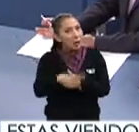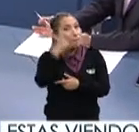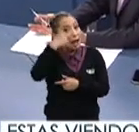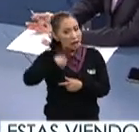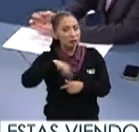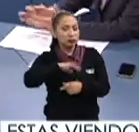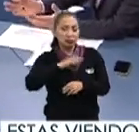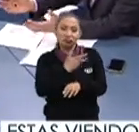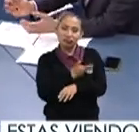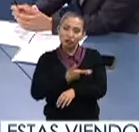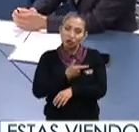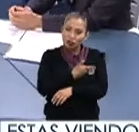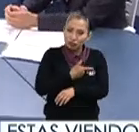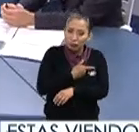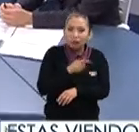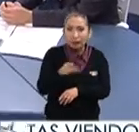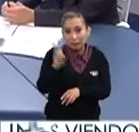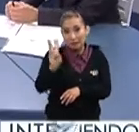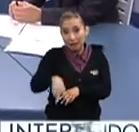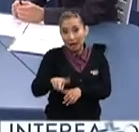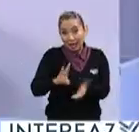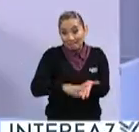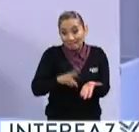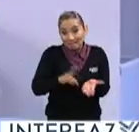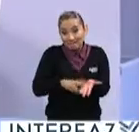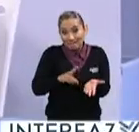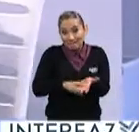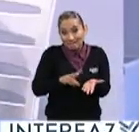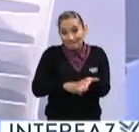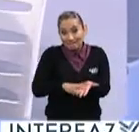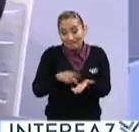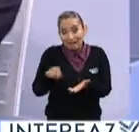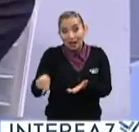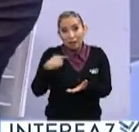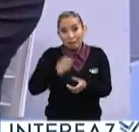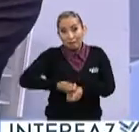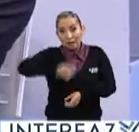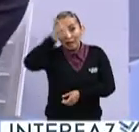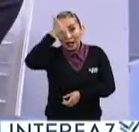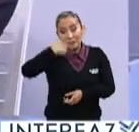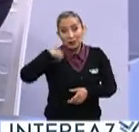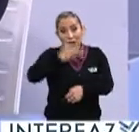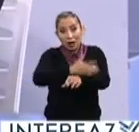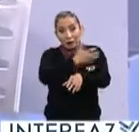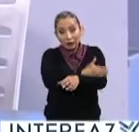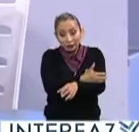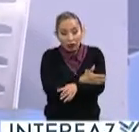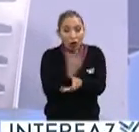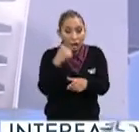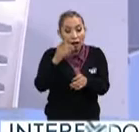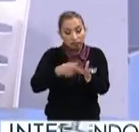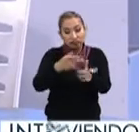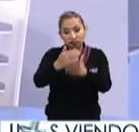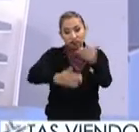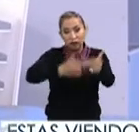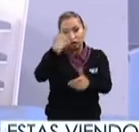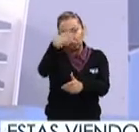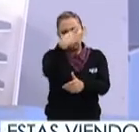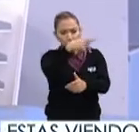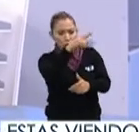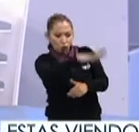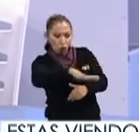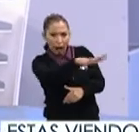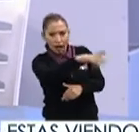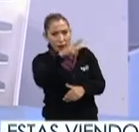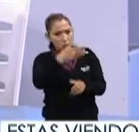para nosotros también es un placer. Yo creo que valdría la pena que no sea, por supuesto, la primera vez que nos acompañes. Encantado. Incluso yo creo que desde tu trinchera